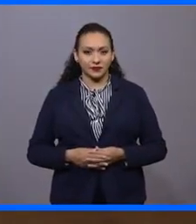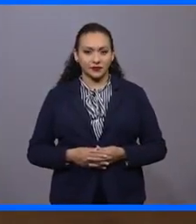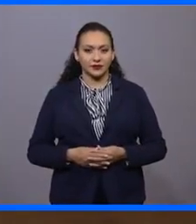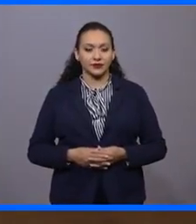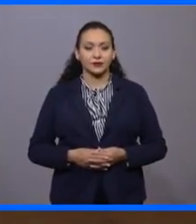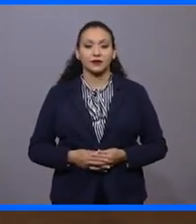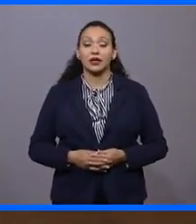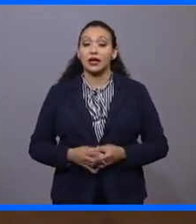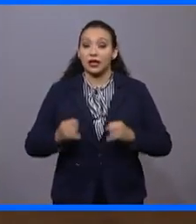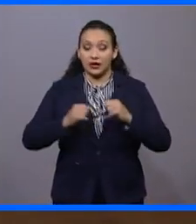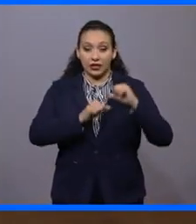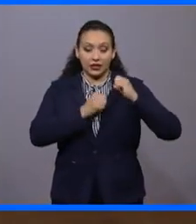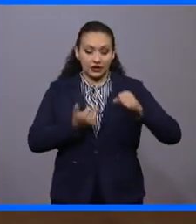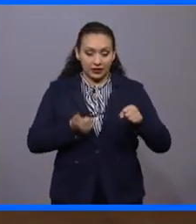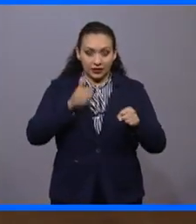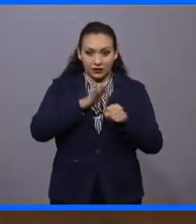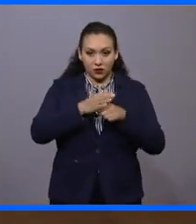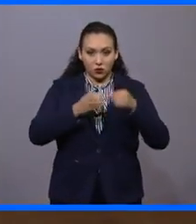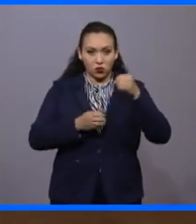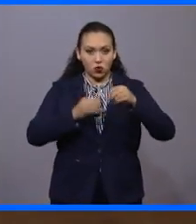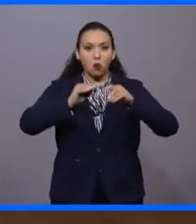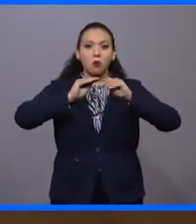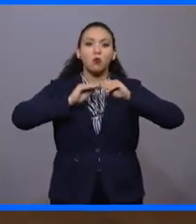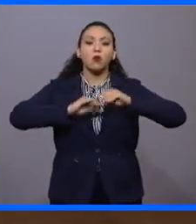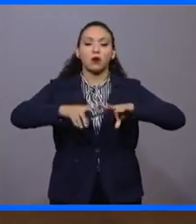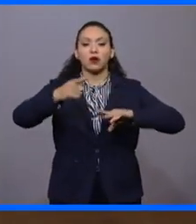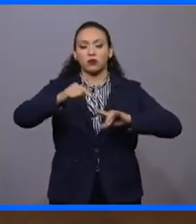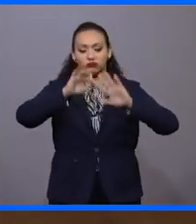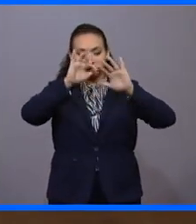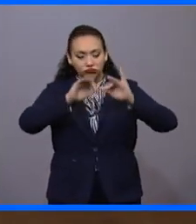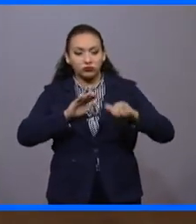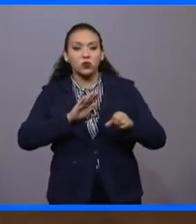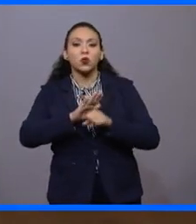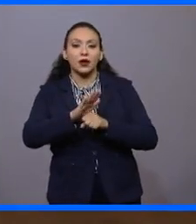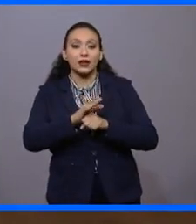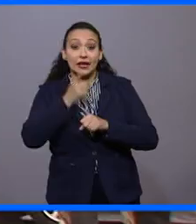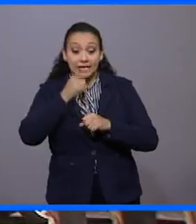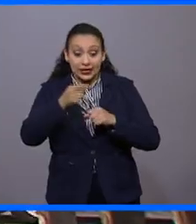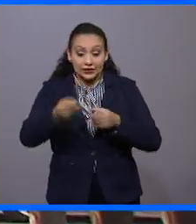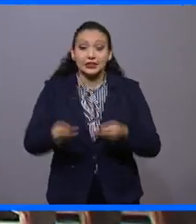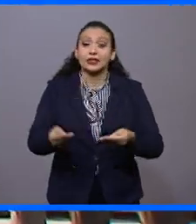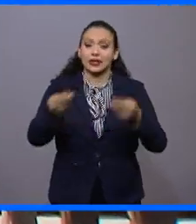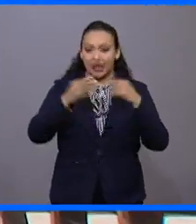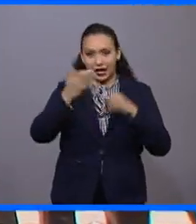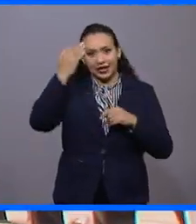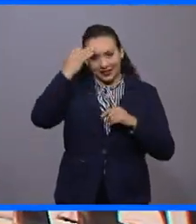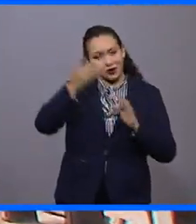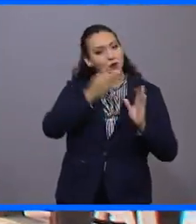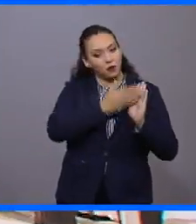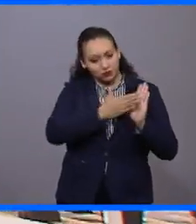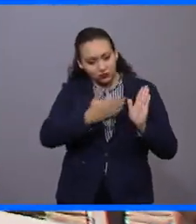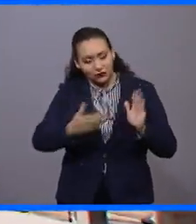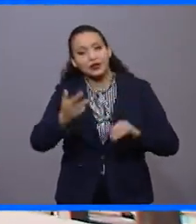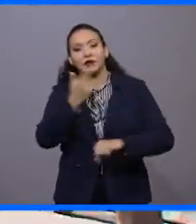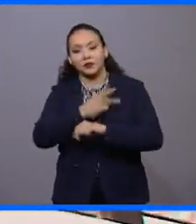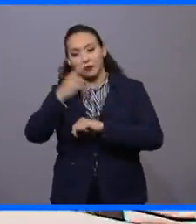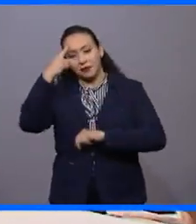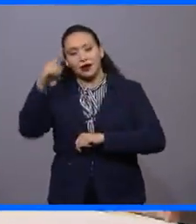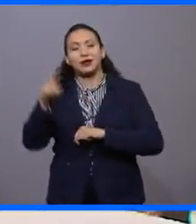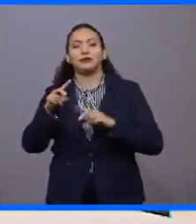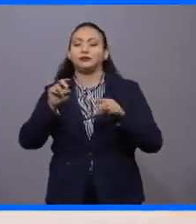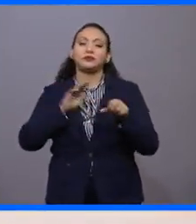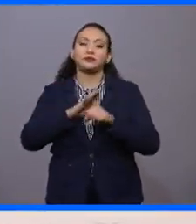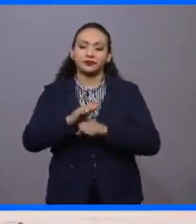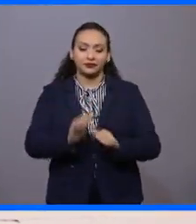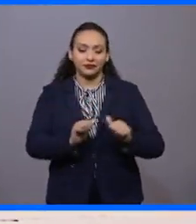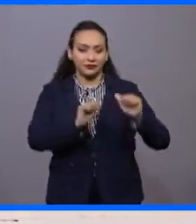El órgano de Administración Judicial publicó el acuerdo mediante el cual reanuda plazos y términos procesales en los asuntos que son